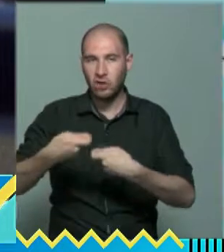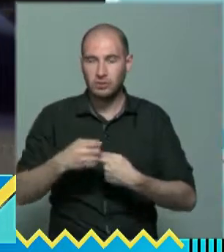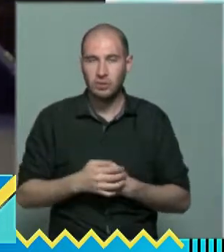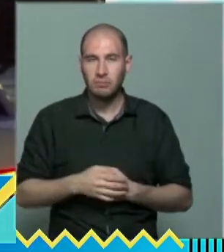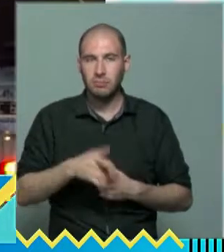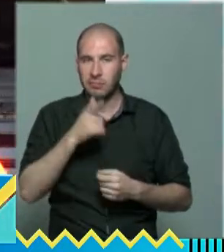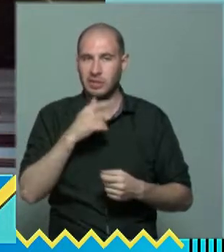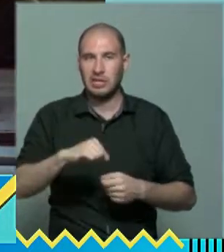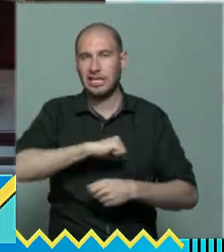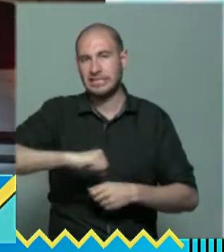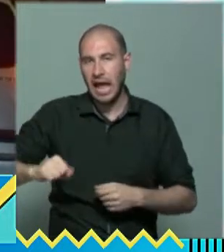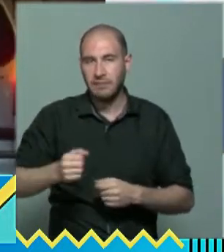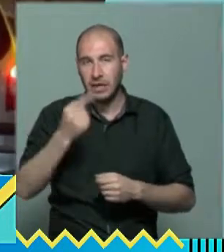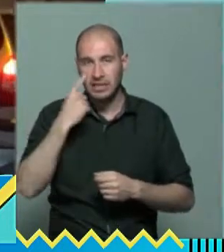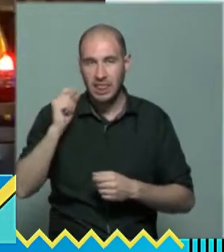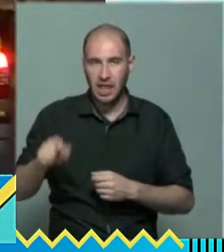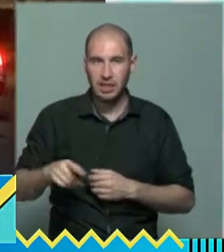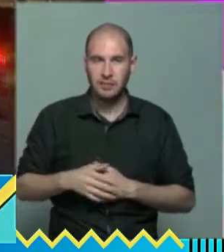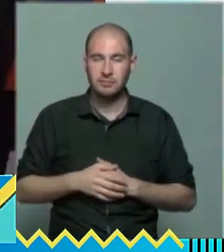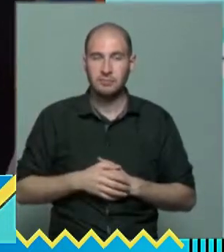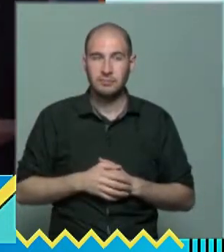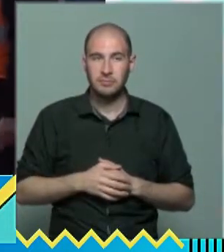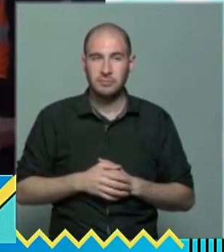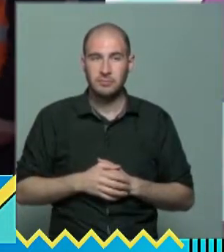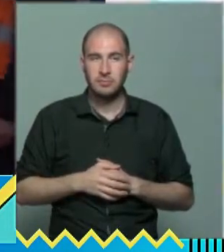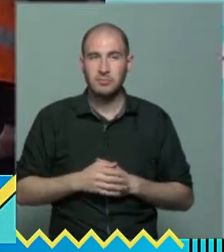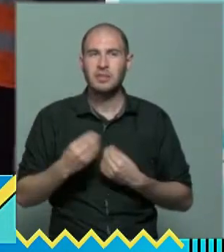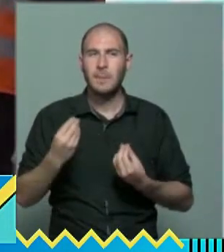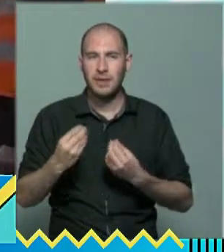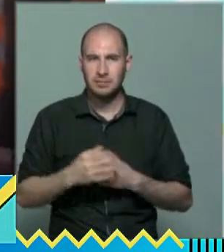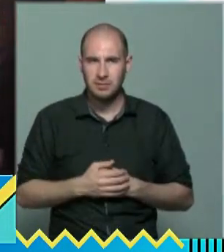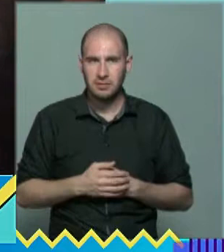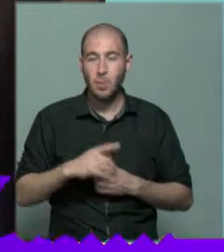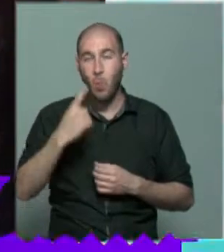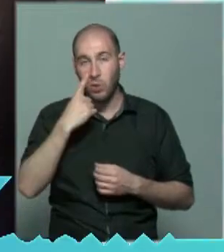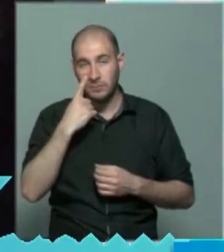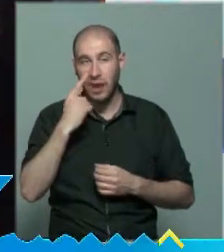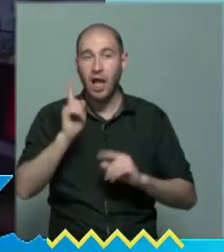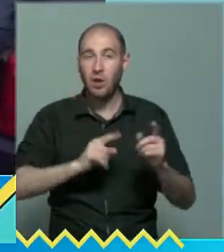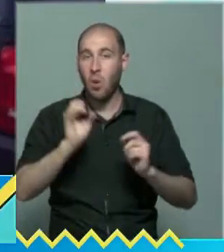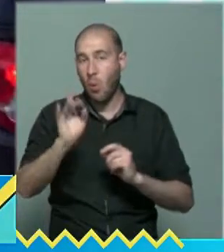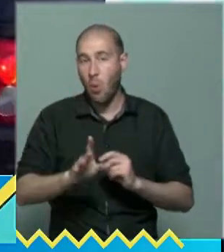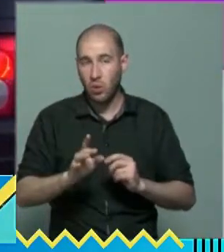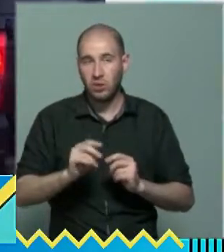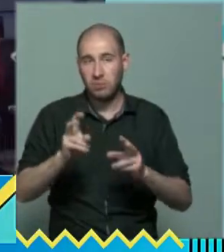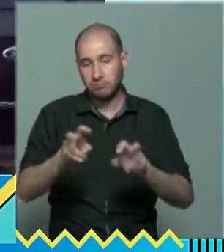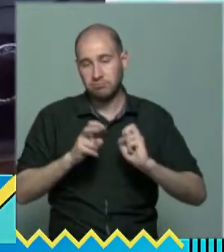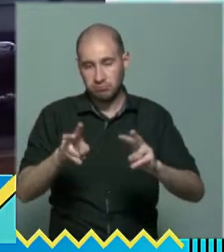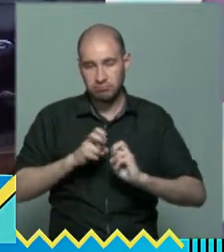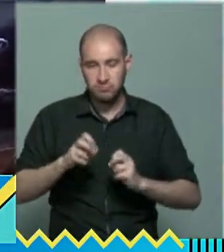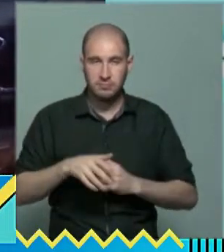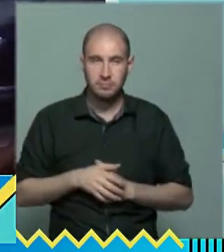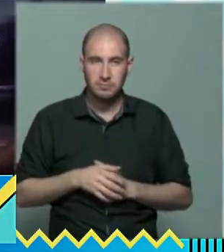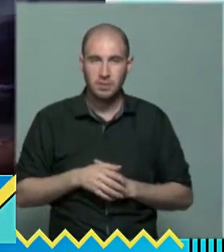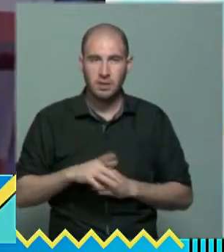un gran curro que tienen los intendentes, y que vamos a ver que vamos a tener municipios que se van a encargar solamente de recaudar